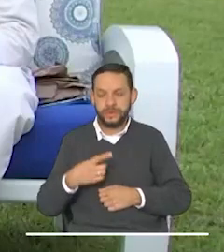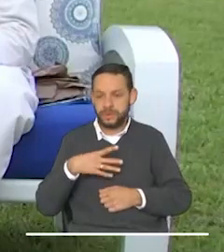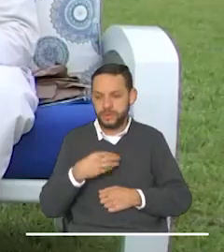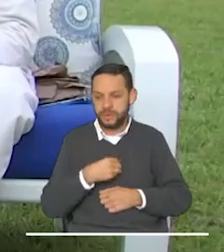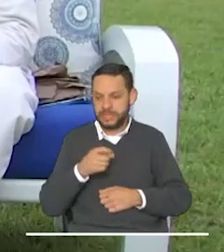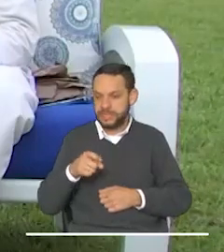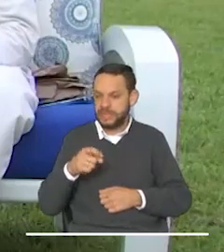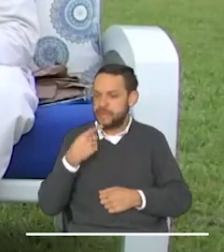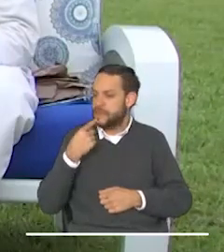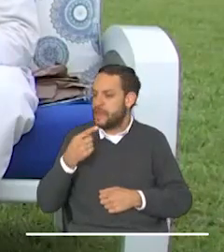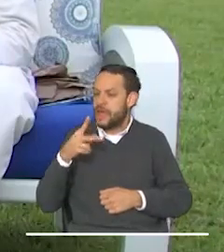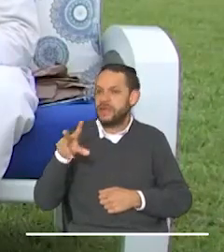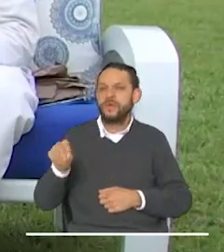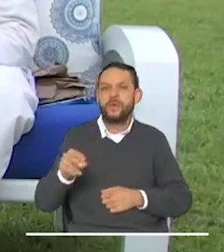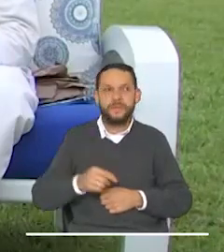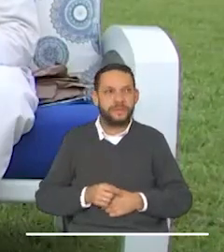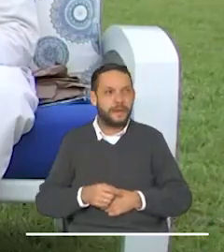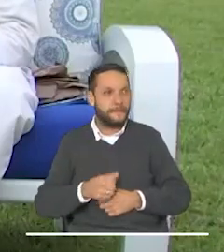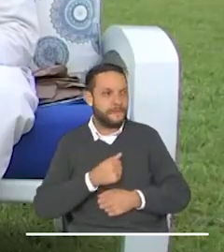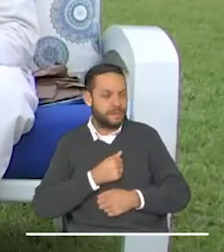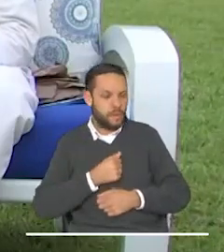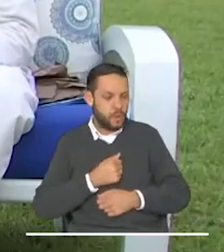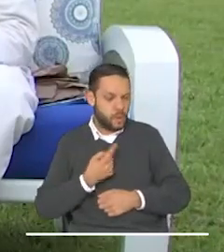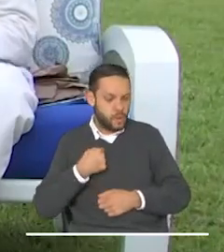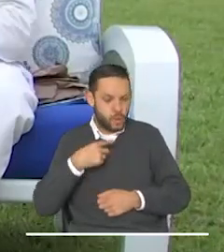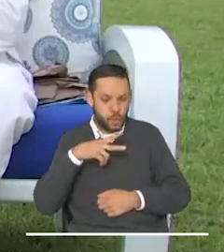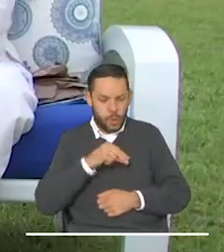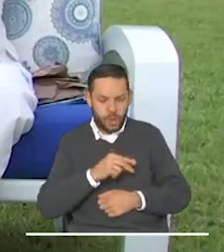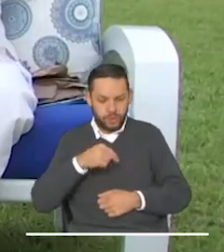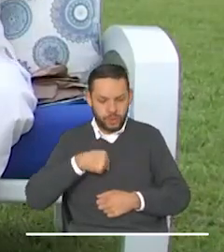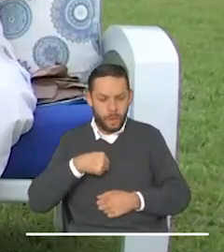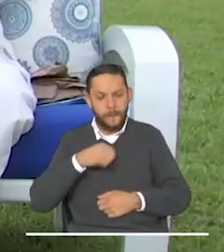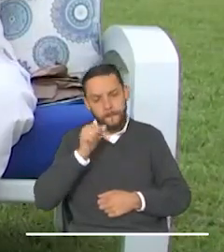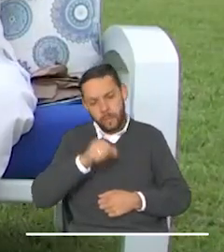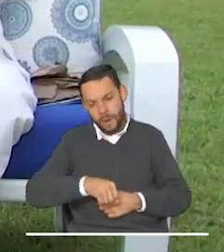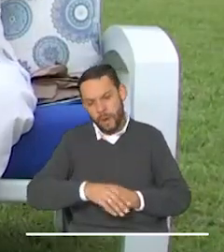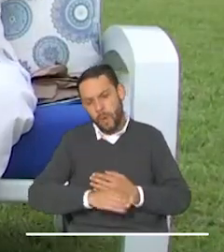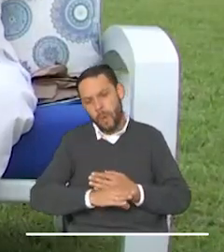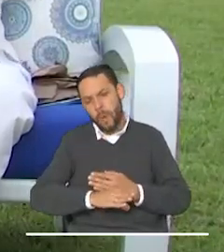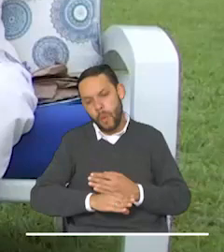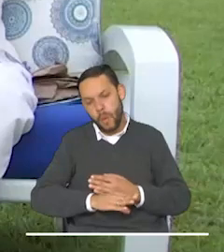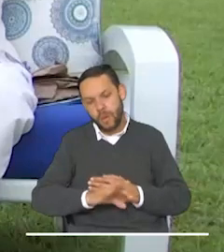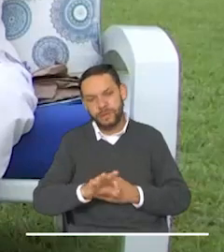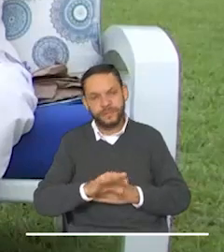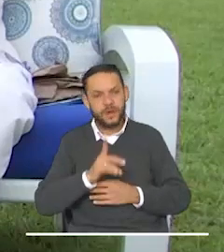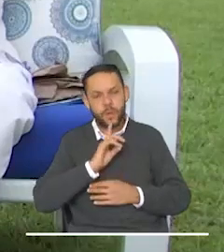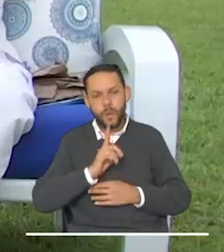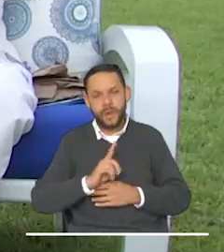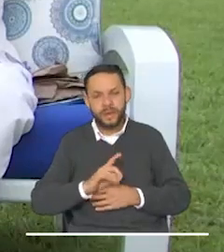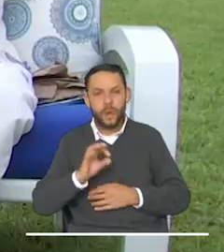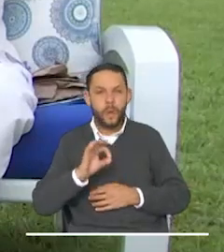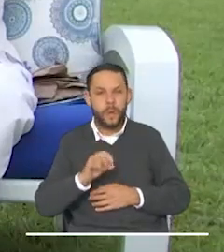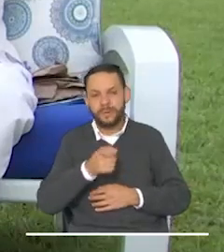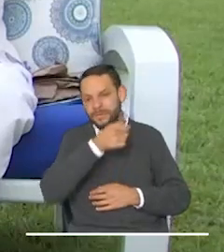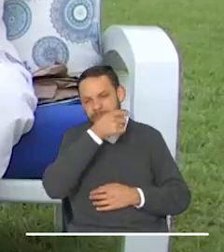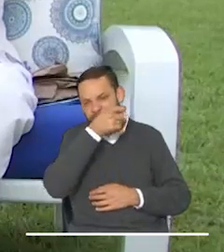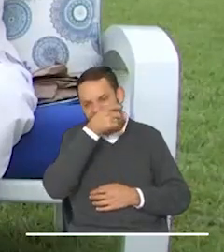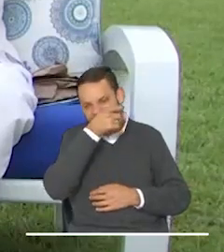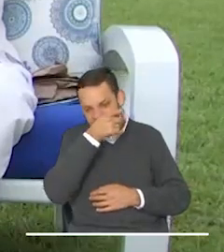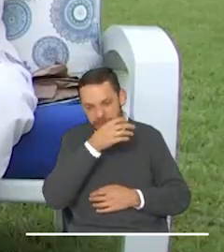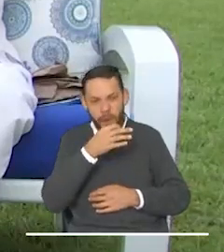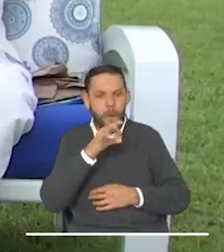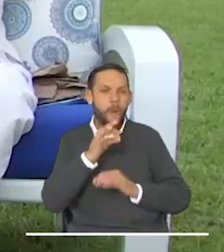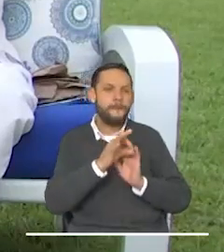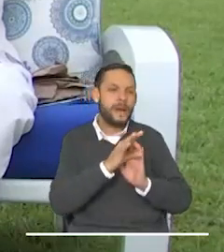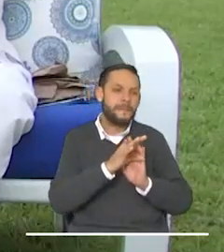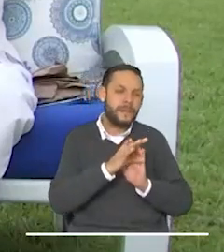no a esa persona Usted tiene que decidirse no a usted es que guardar la posibilidad de consumir una sustancia no está en la sustancia misma yo soy